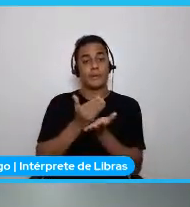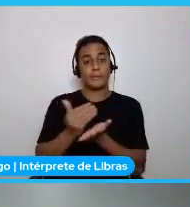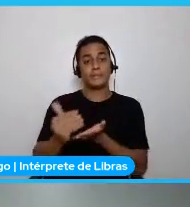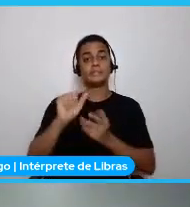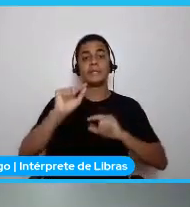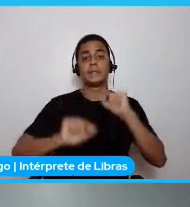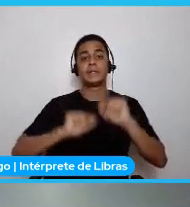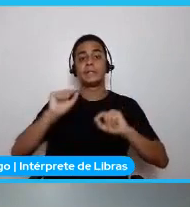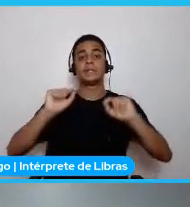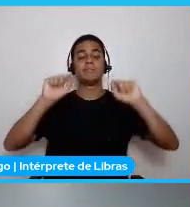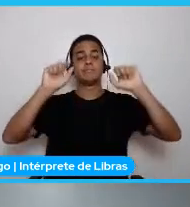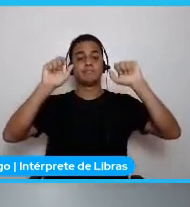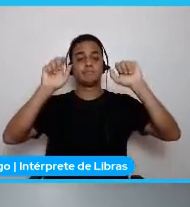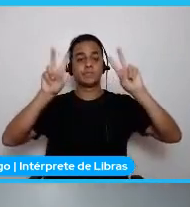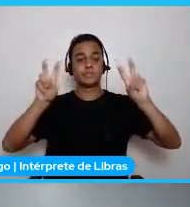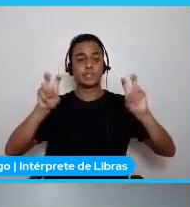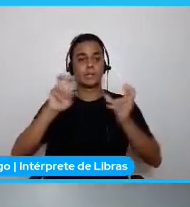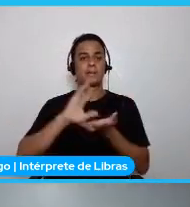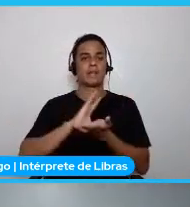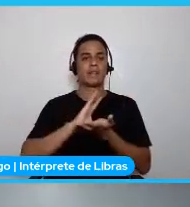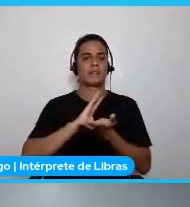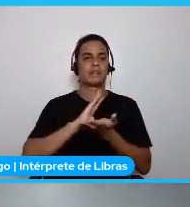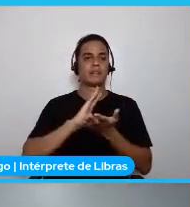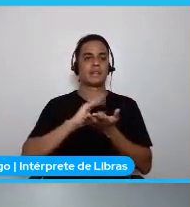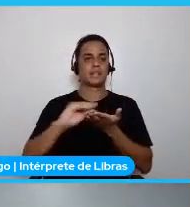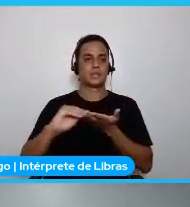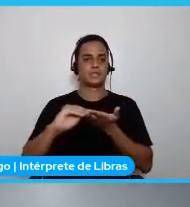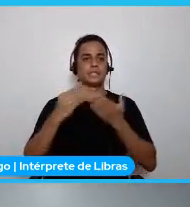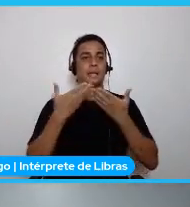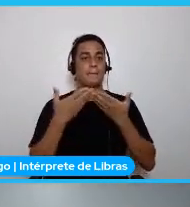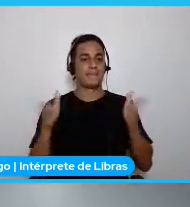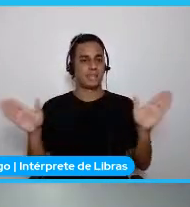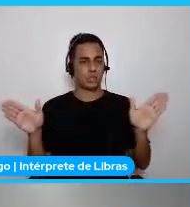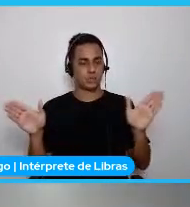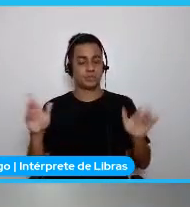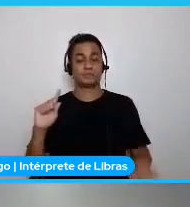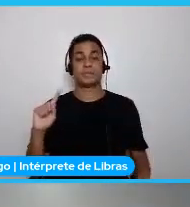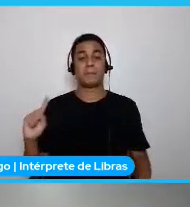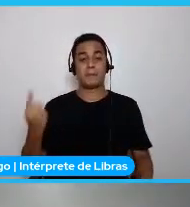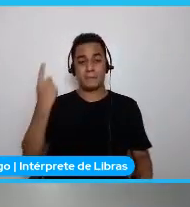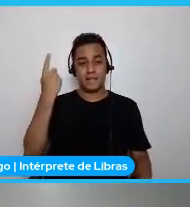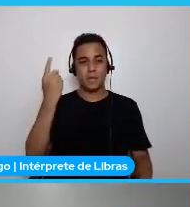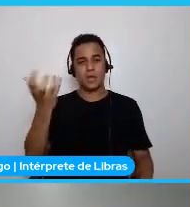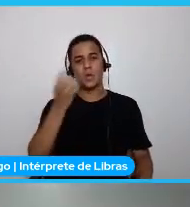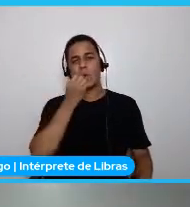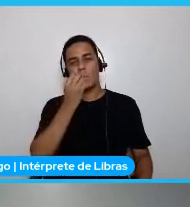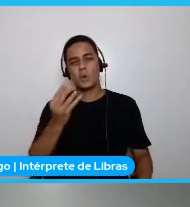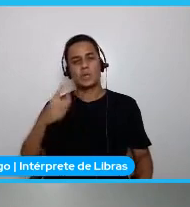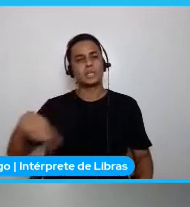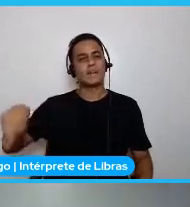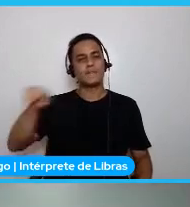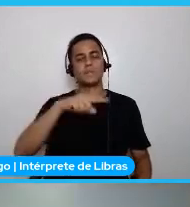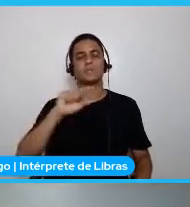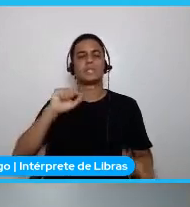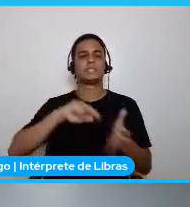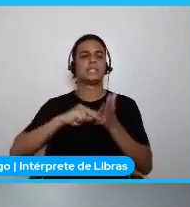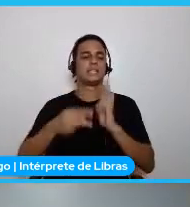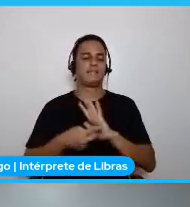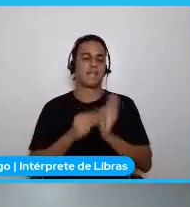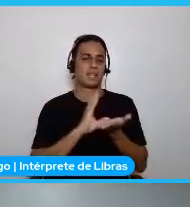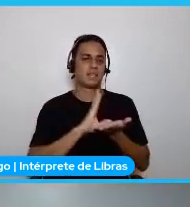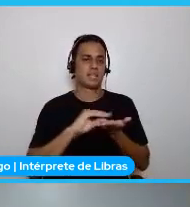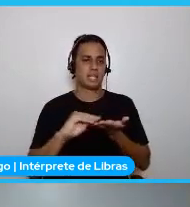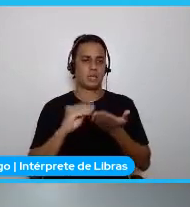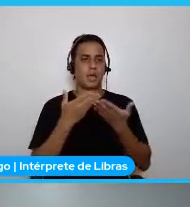datos abiertos. Empecemos hablando de datos abiertos y esta va a ser una charla. Primero, contarles un poquito qué es esto de datos abiertos Y luego